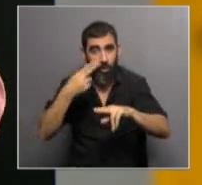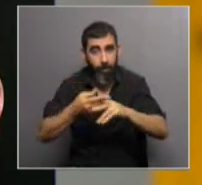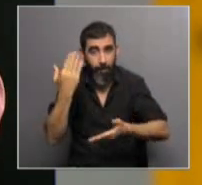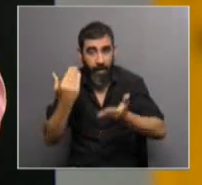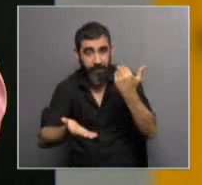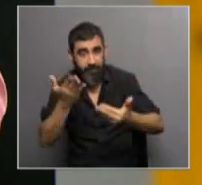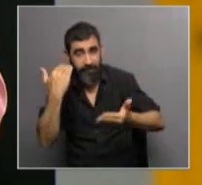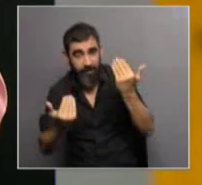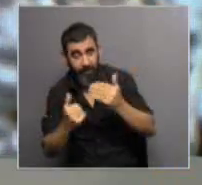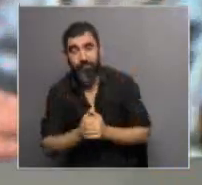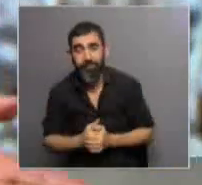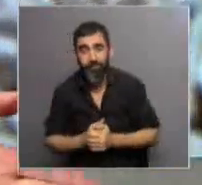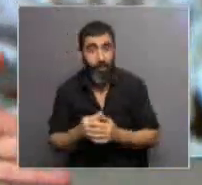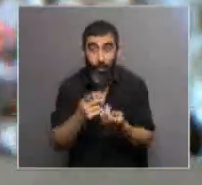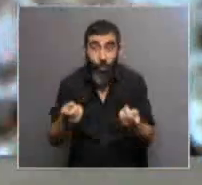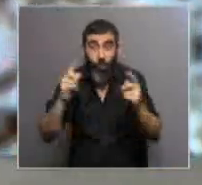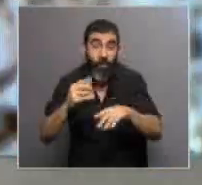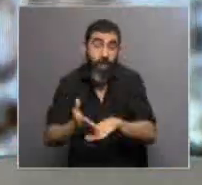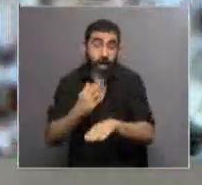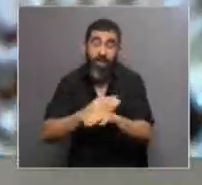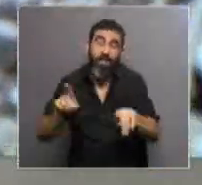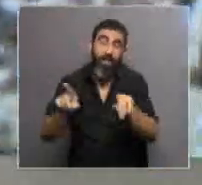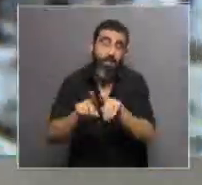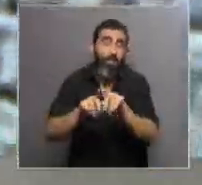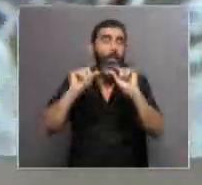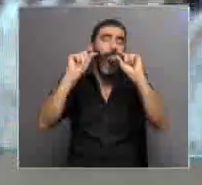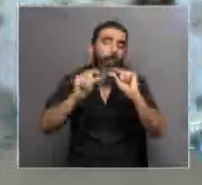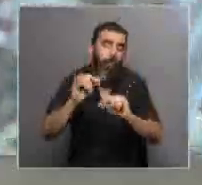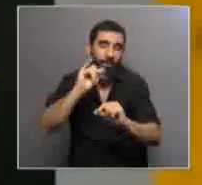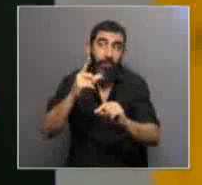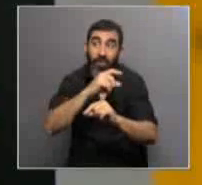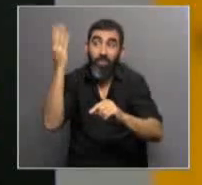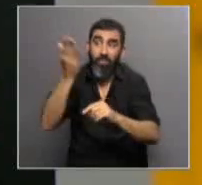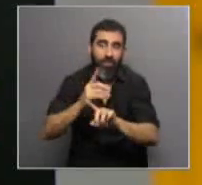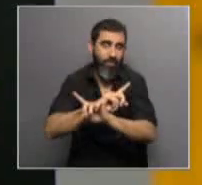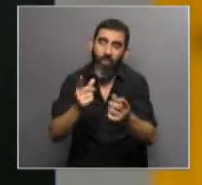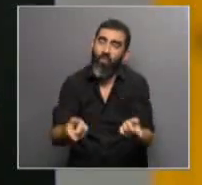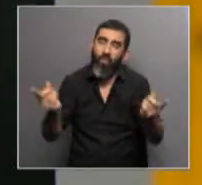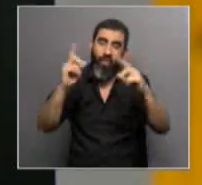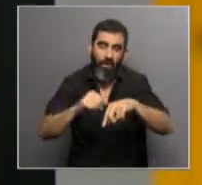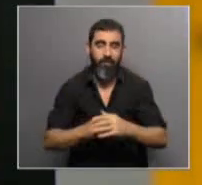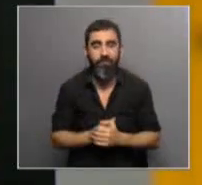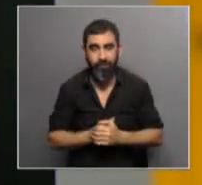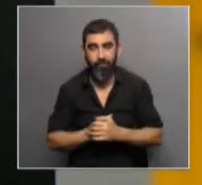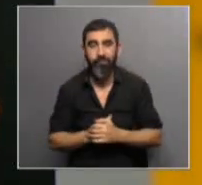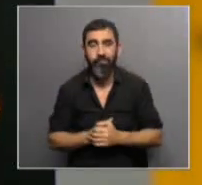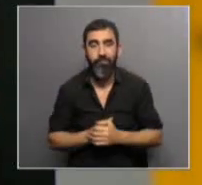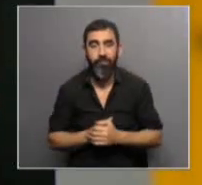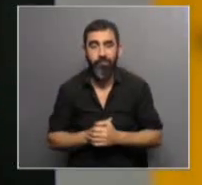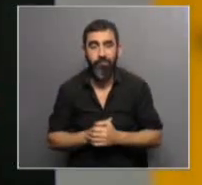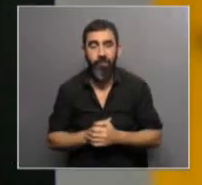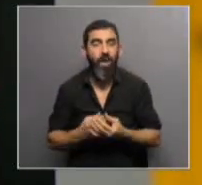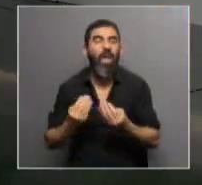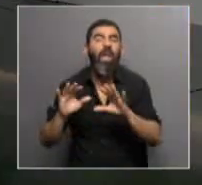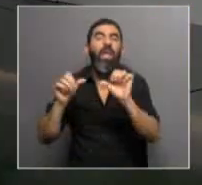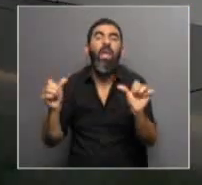para la versión mente un poquito ahora yo te voy a preguntar y un poco lo contestaste cuáles son las